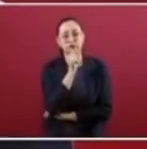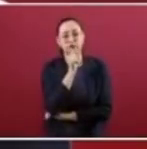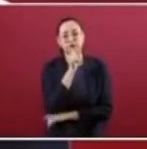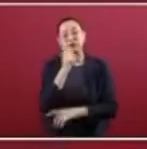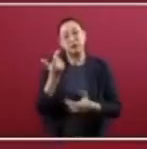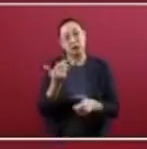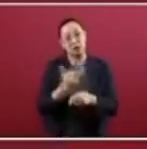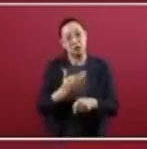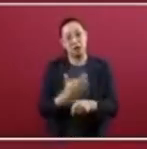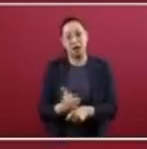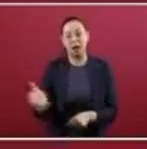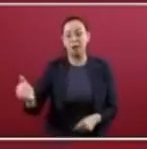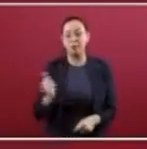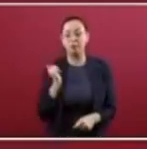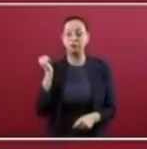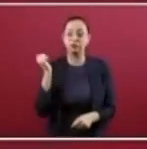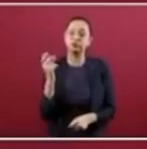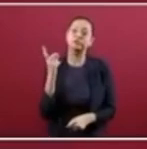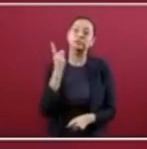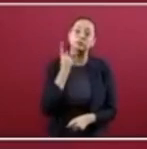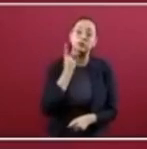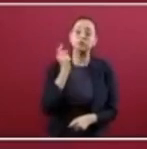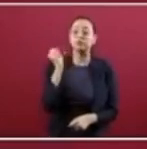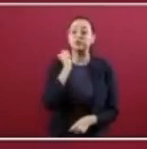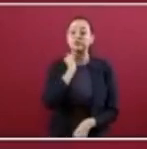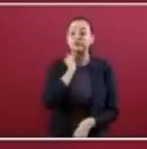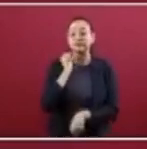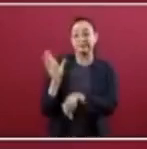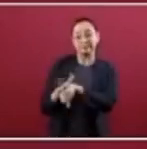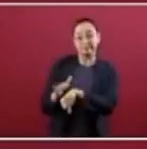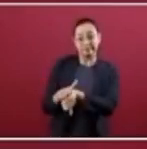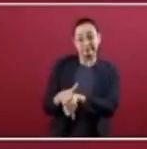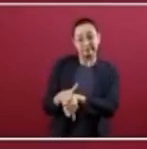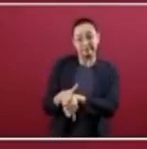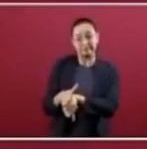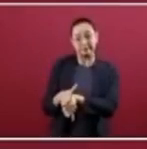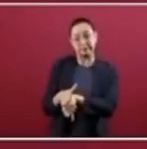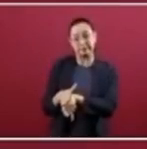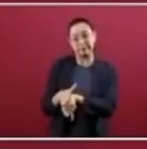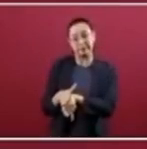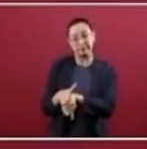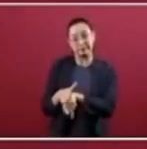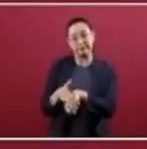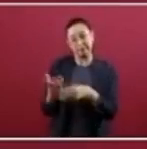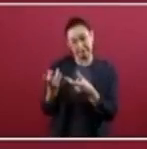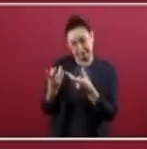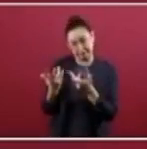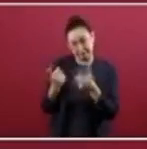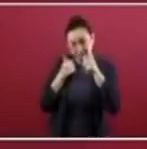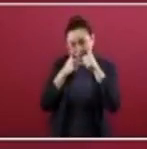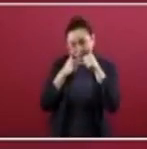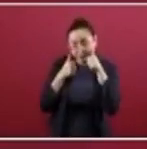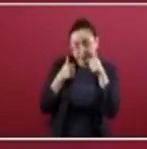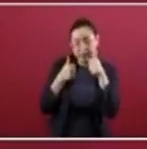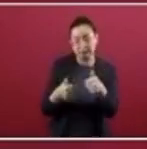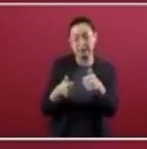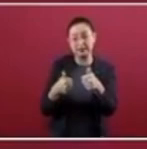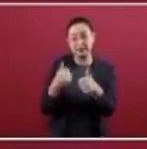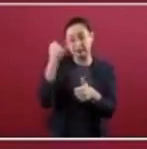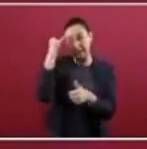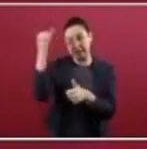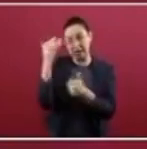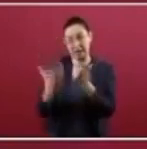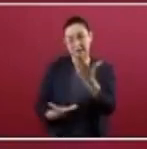El presidente Andrés Manuel López Obrador enfatizó que con la nueva ley de austeridad se propuso una veda de 10 años para que un funcionario no